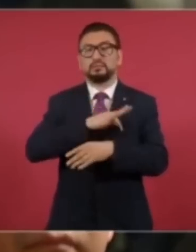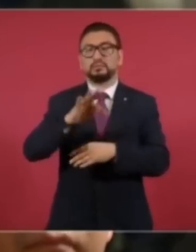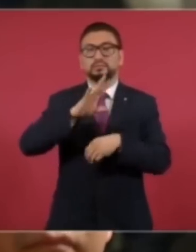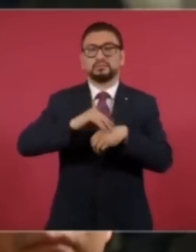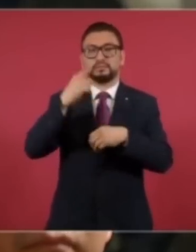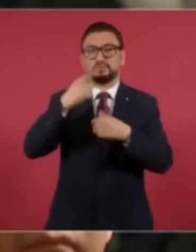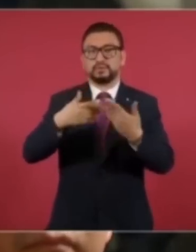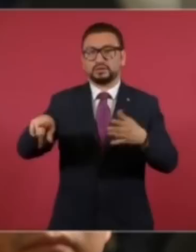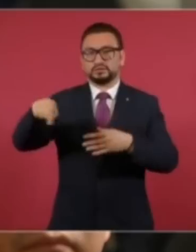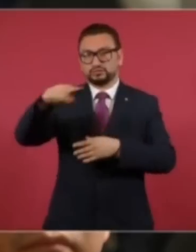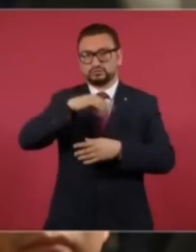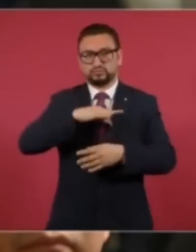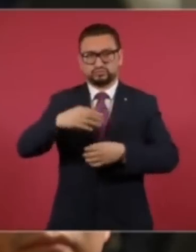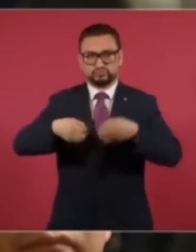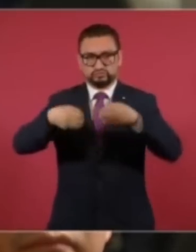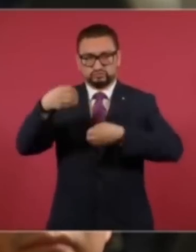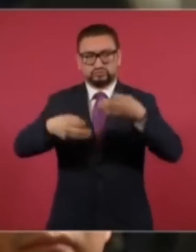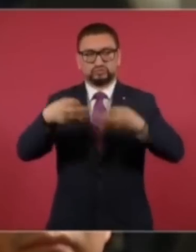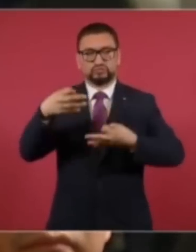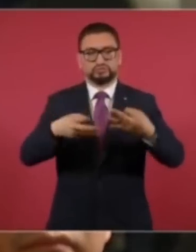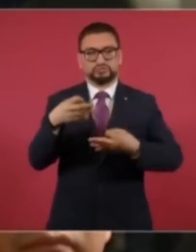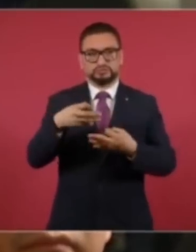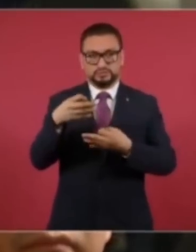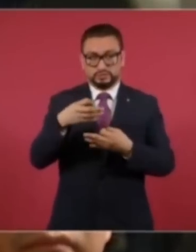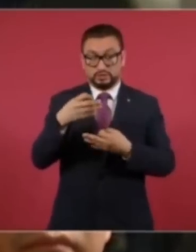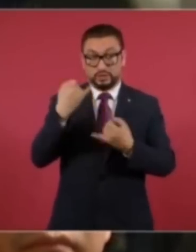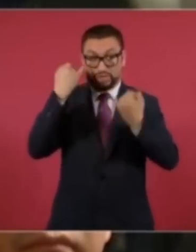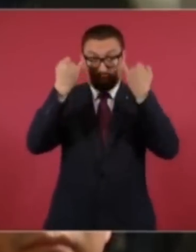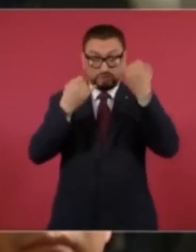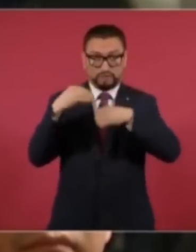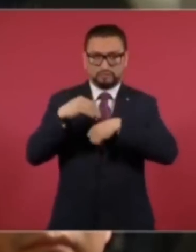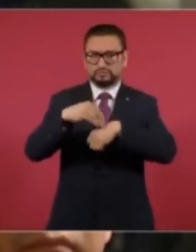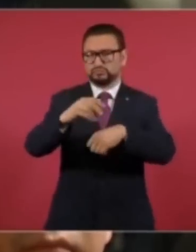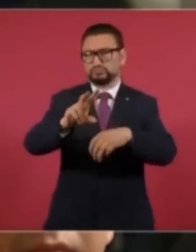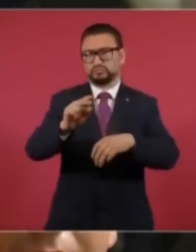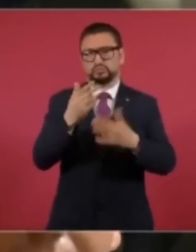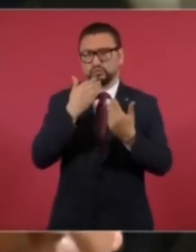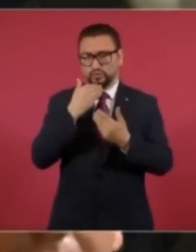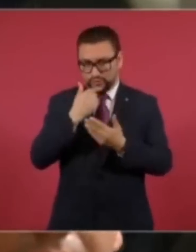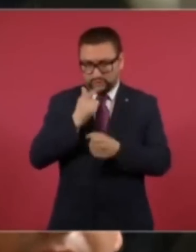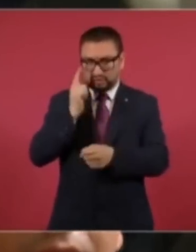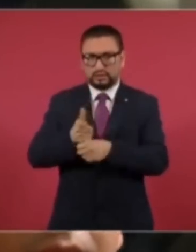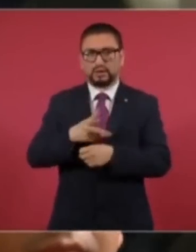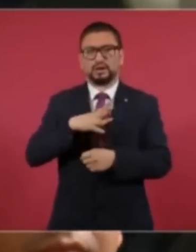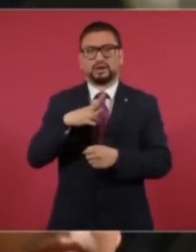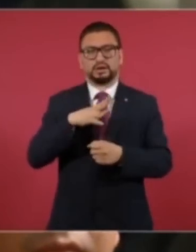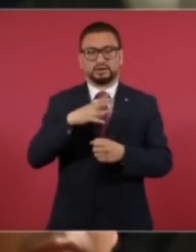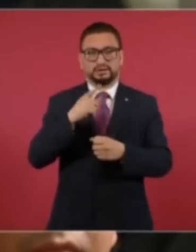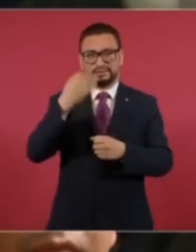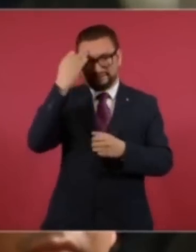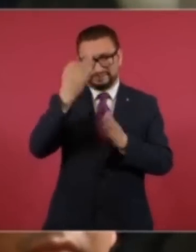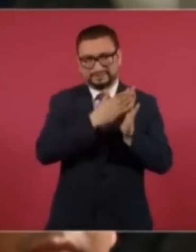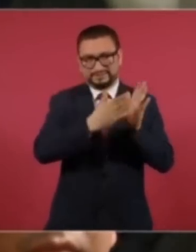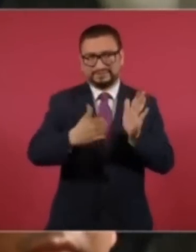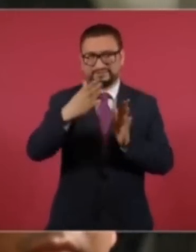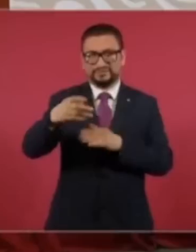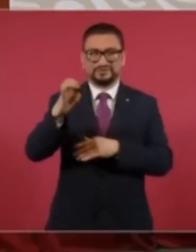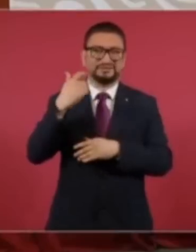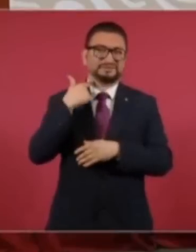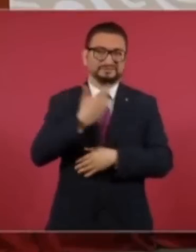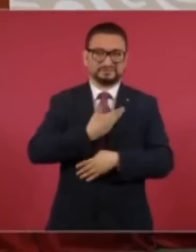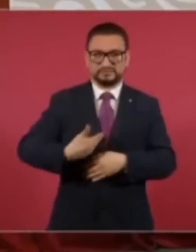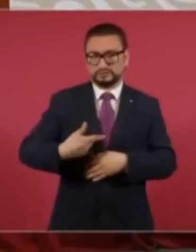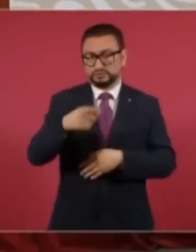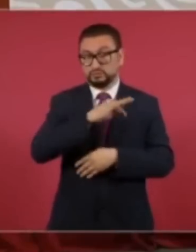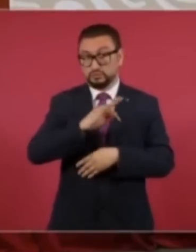sean juzgados estos delitos, nadie los está inventando, estos crímenes se cometieron en esos sexenios, si se abre la